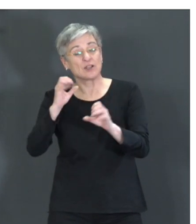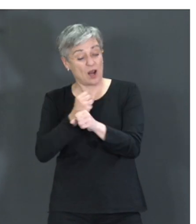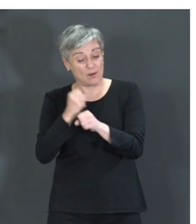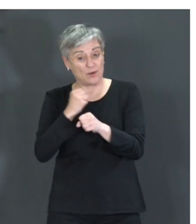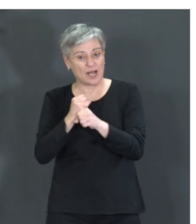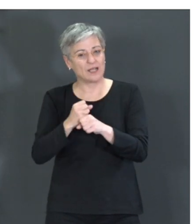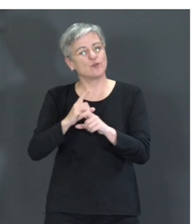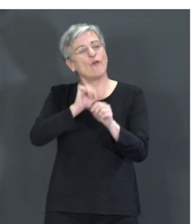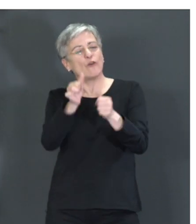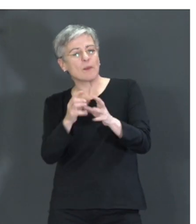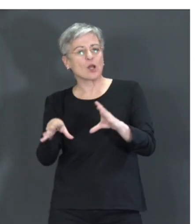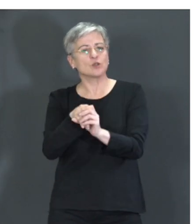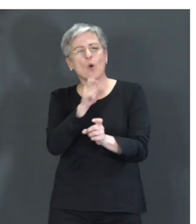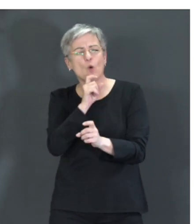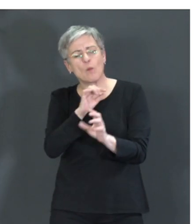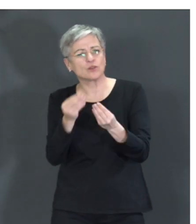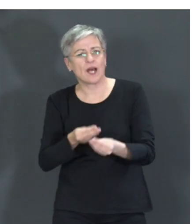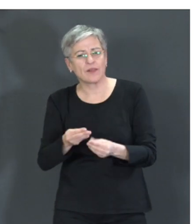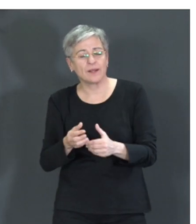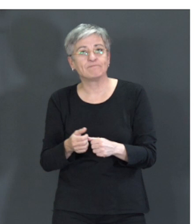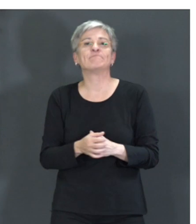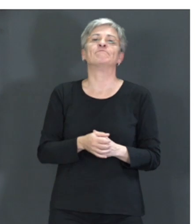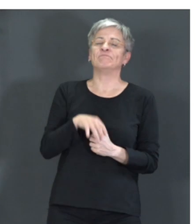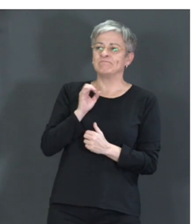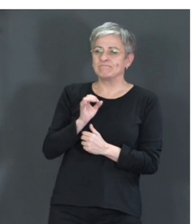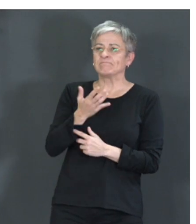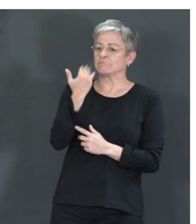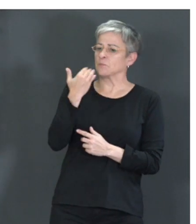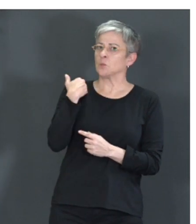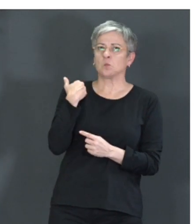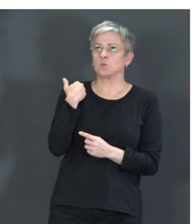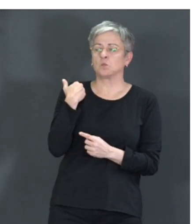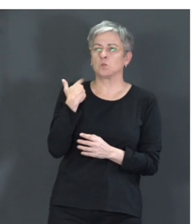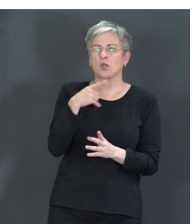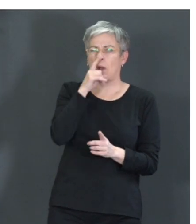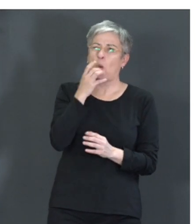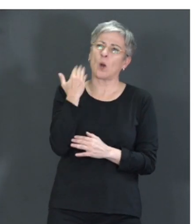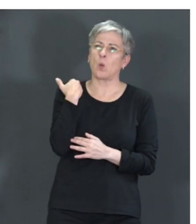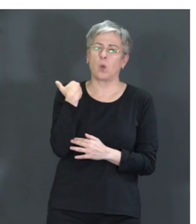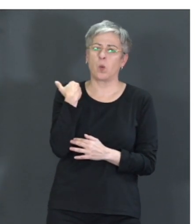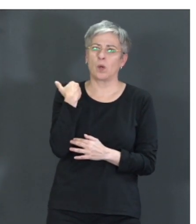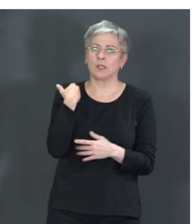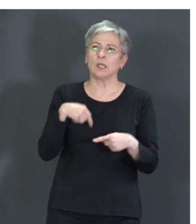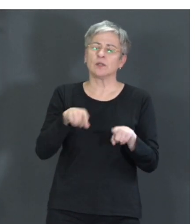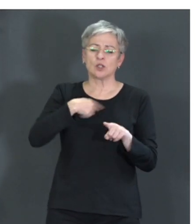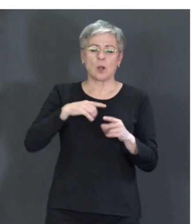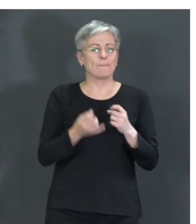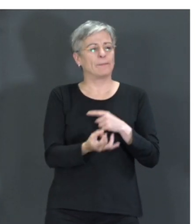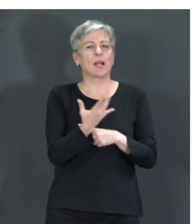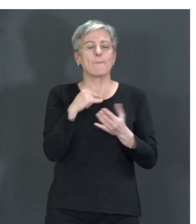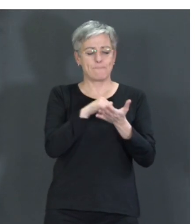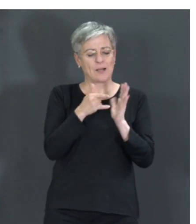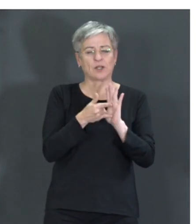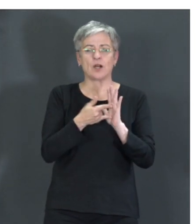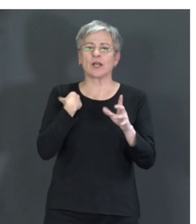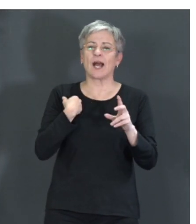nosotros hace unos años, no recuerdo cuántos, hicimos como una metodología de evaluación de